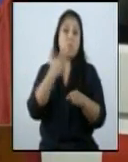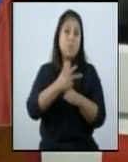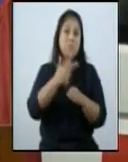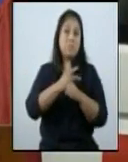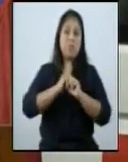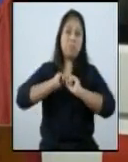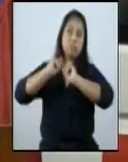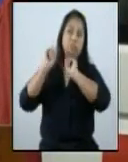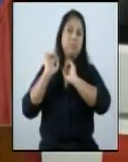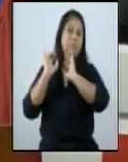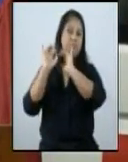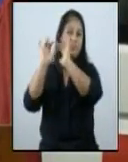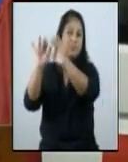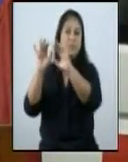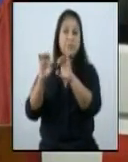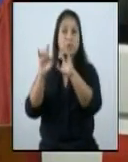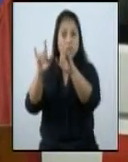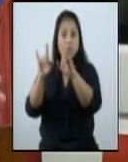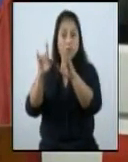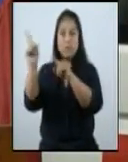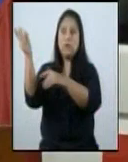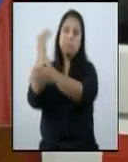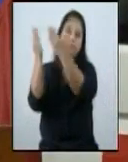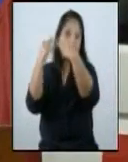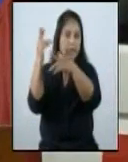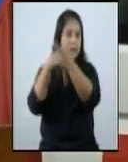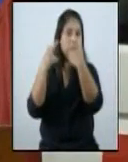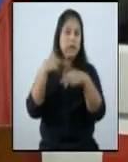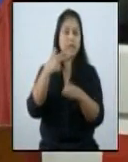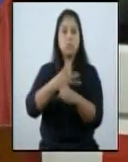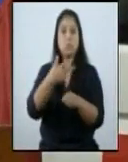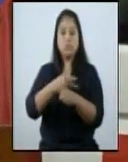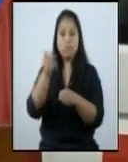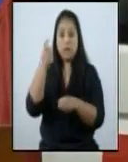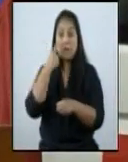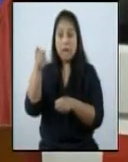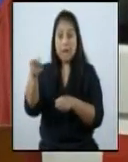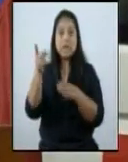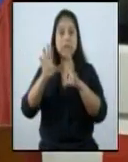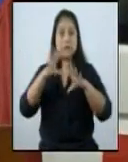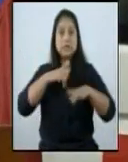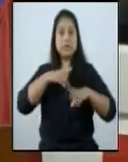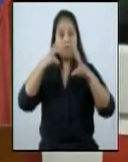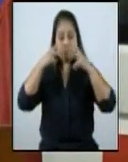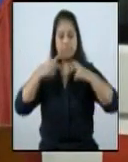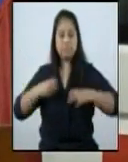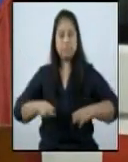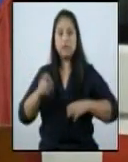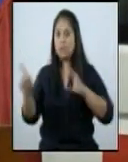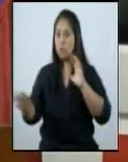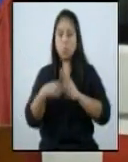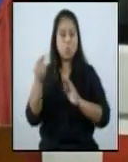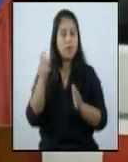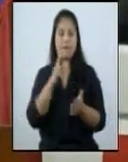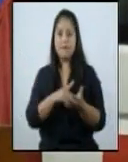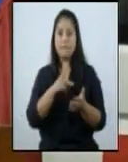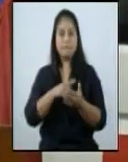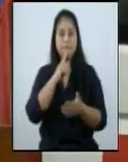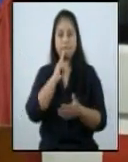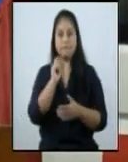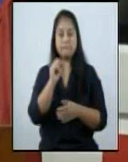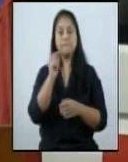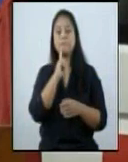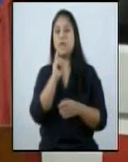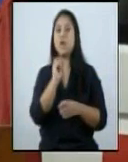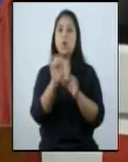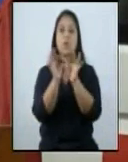México por la vía terrestre, porque los traemos aquí al Ramiro de León Carpio y van a ser atendidos de una mejor manera de la que